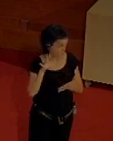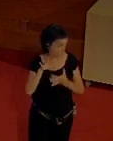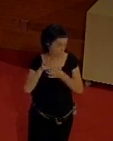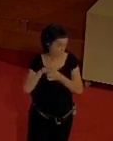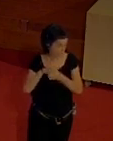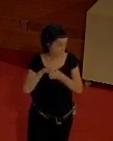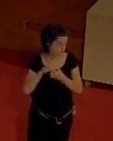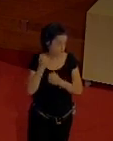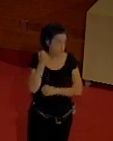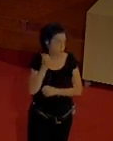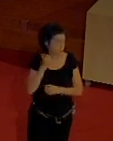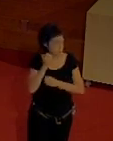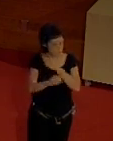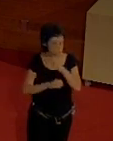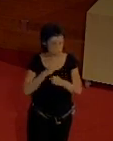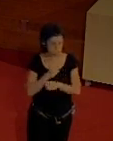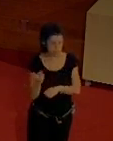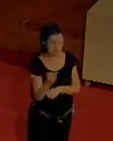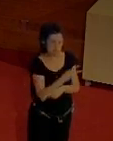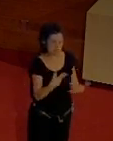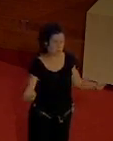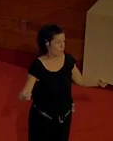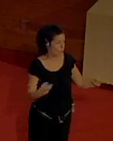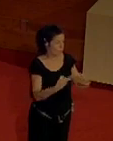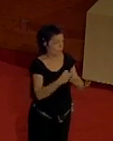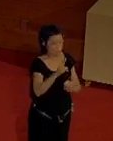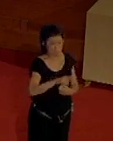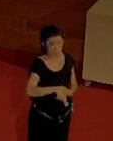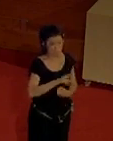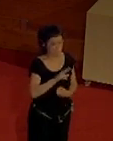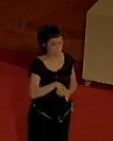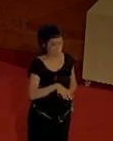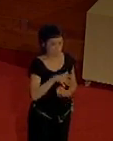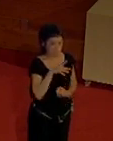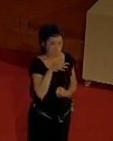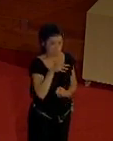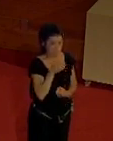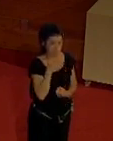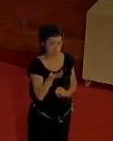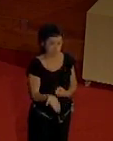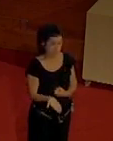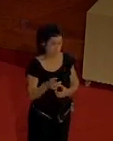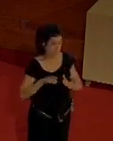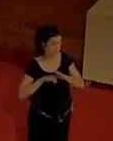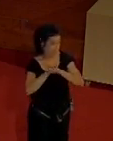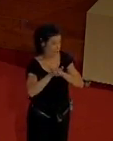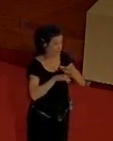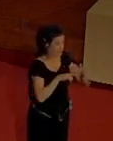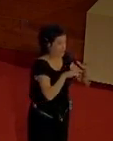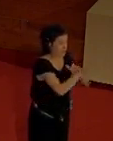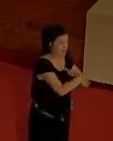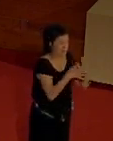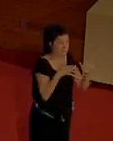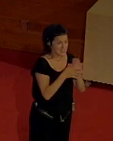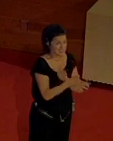acumulada Nunca van a chocar directamente porque el temor a la escalada para llegar al uso del arma nuclear llevaría una derrota